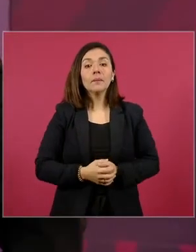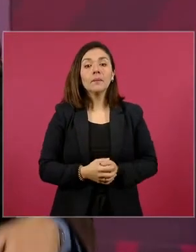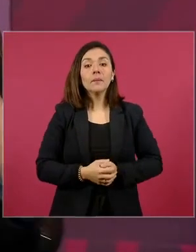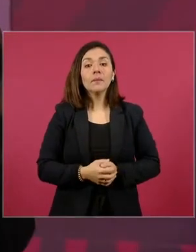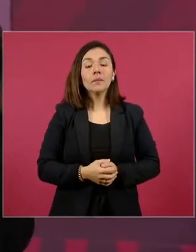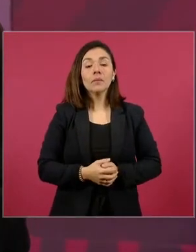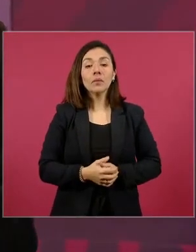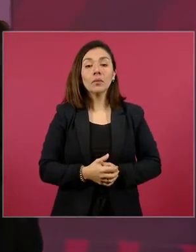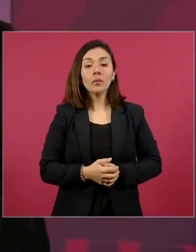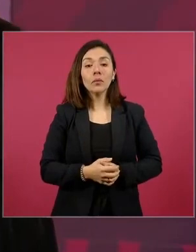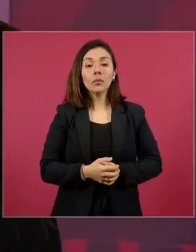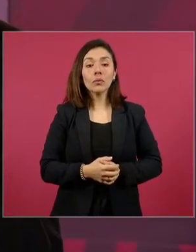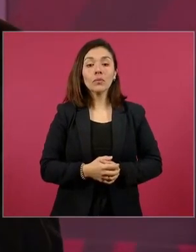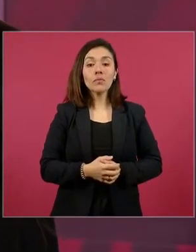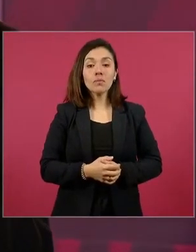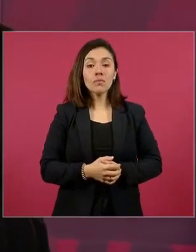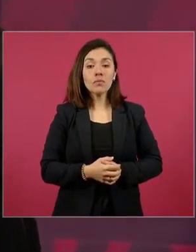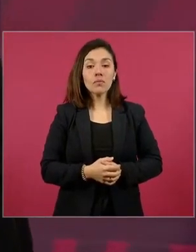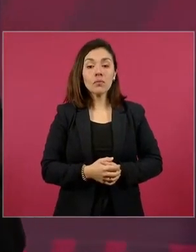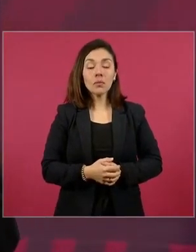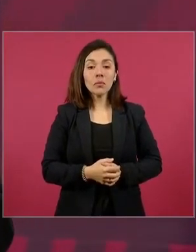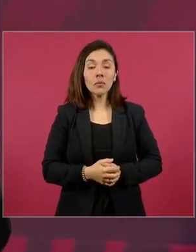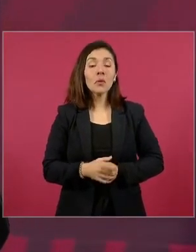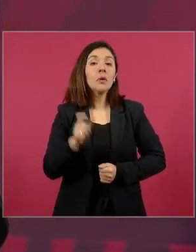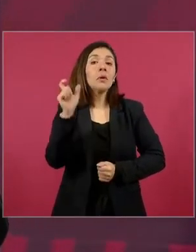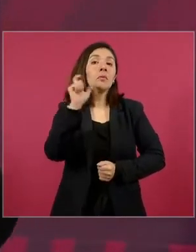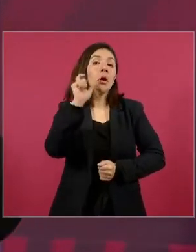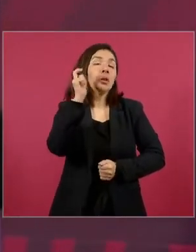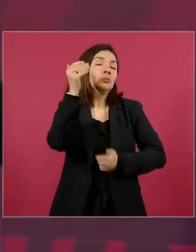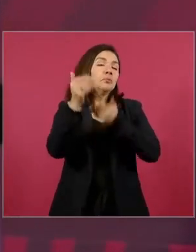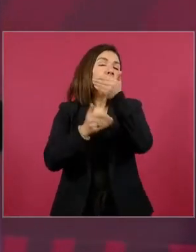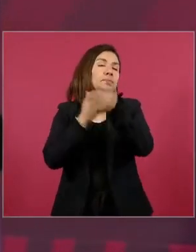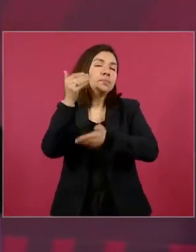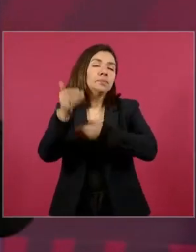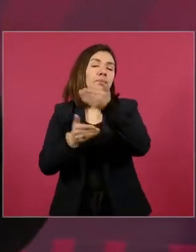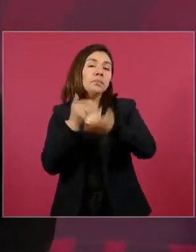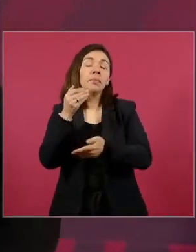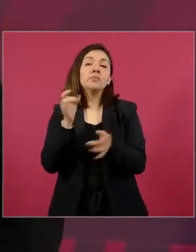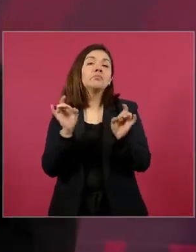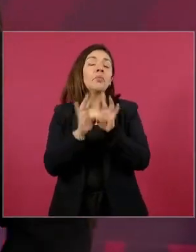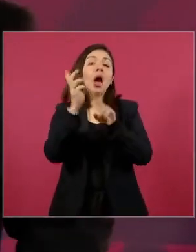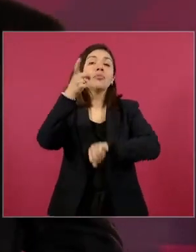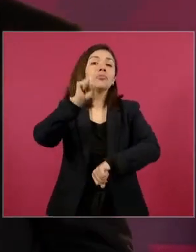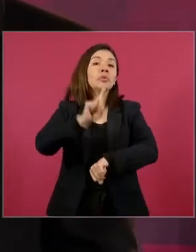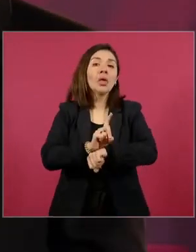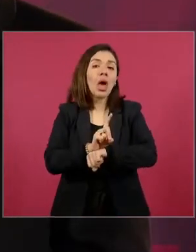Va a llegar el día, no